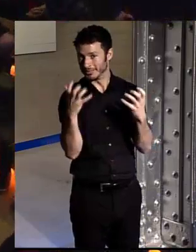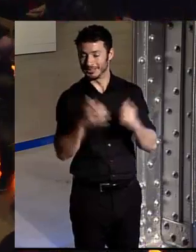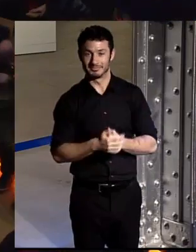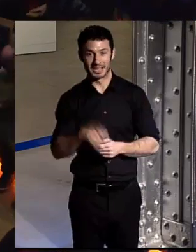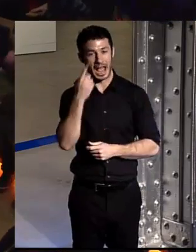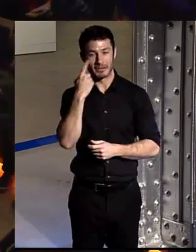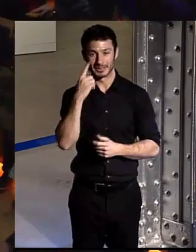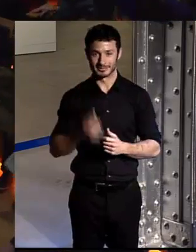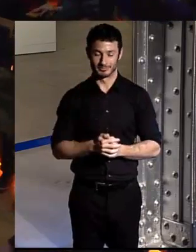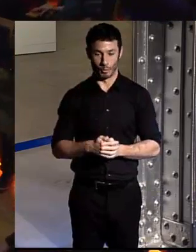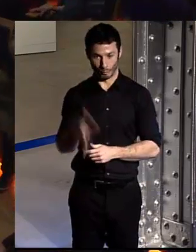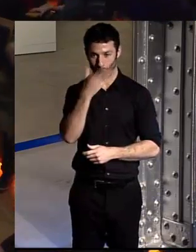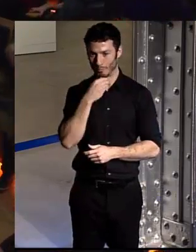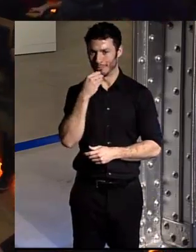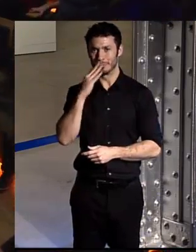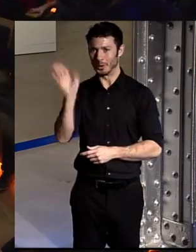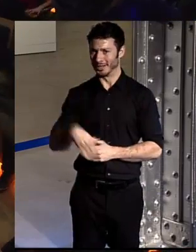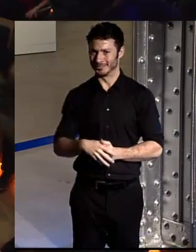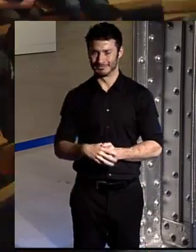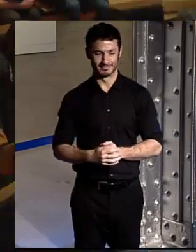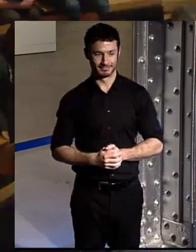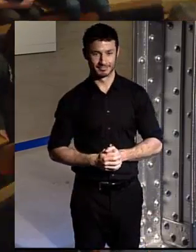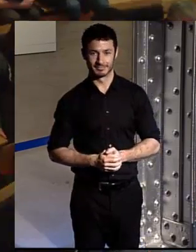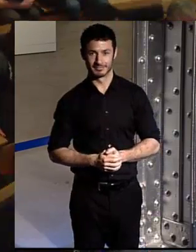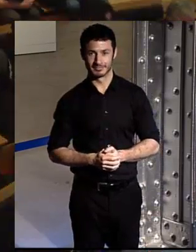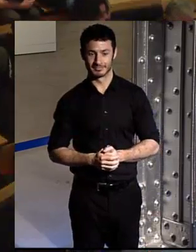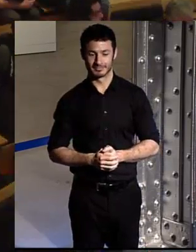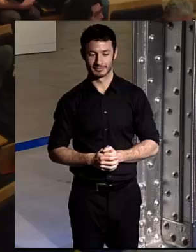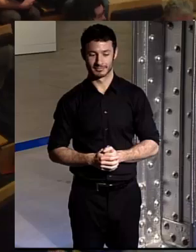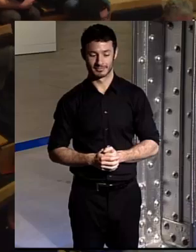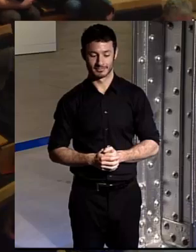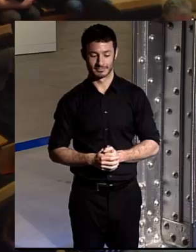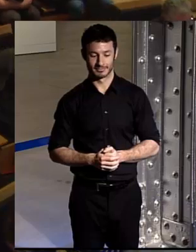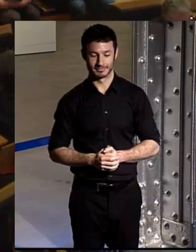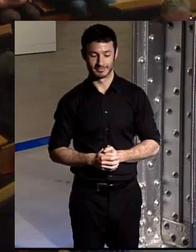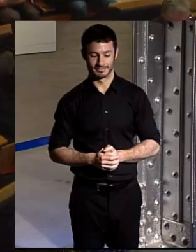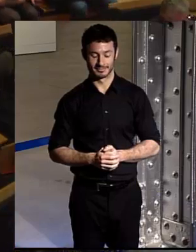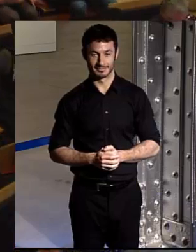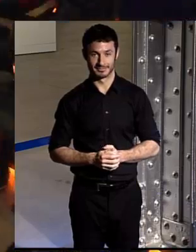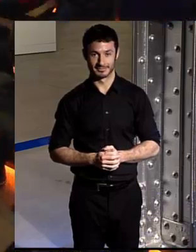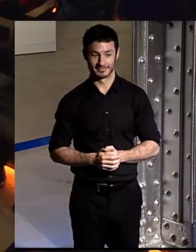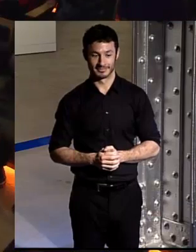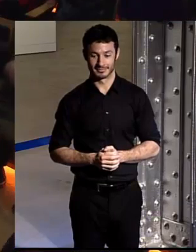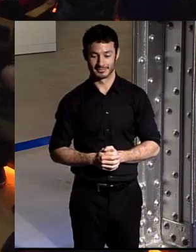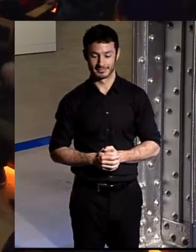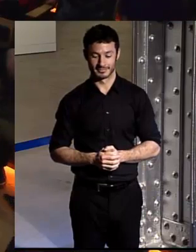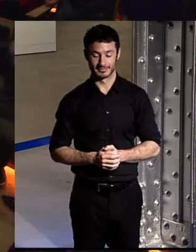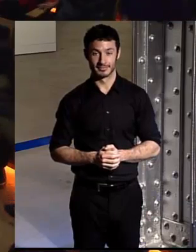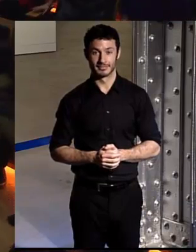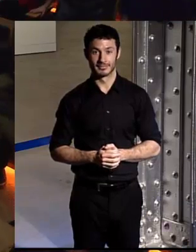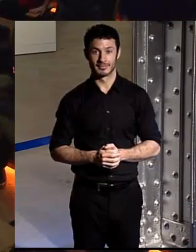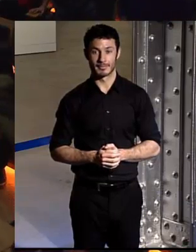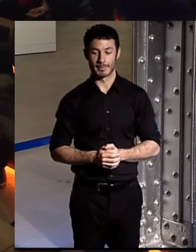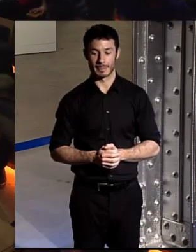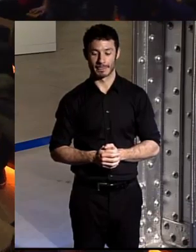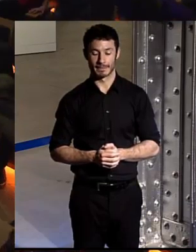bonito. esto mola. Así que no, que es un virus. Gente inquieta, ruido, Ahora luego va-